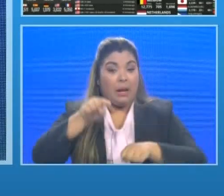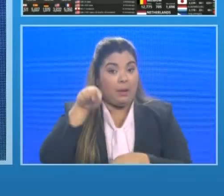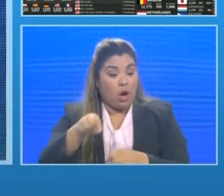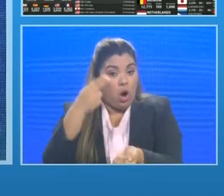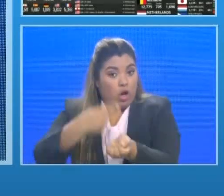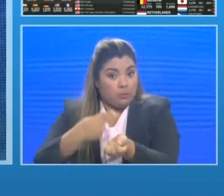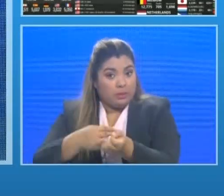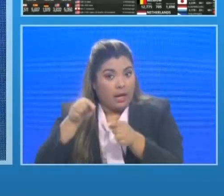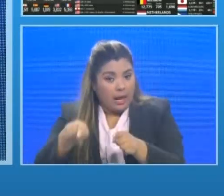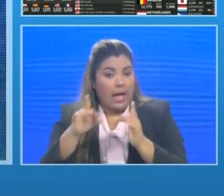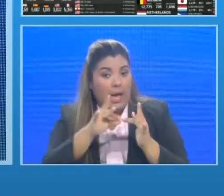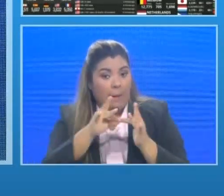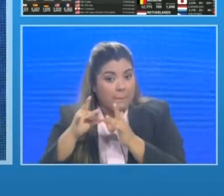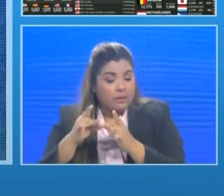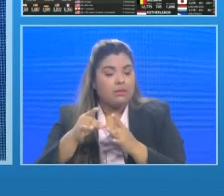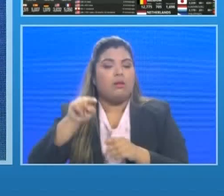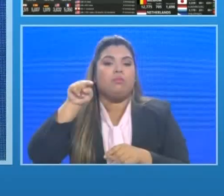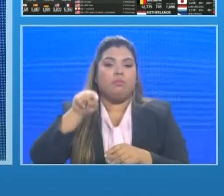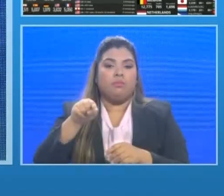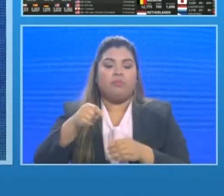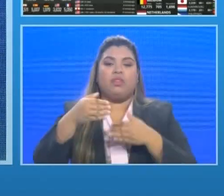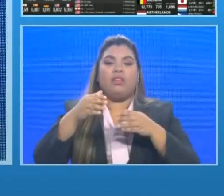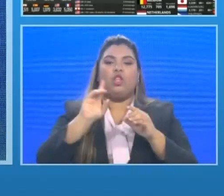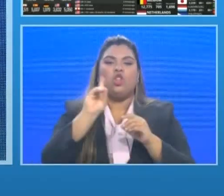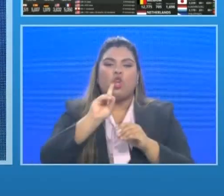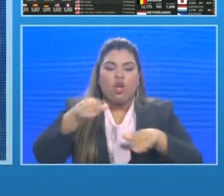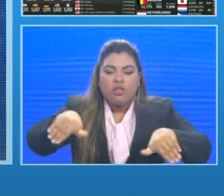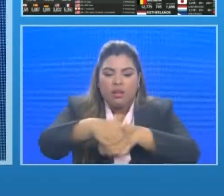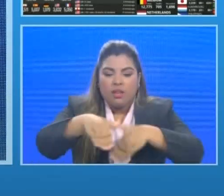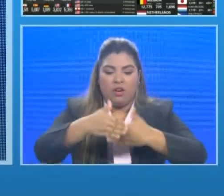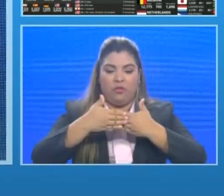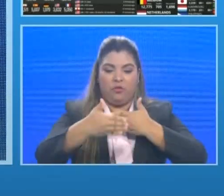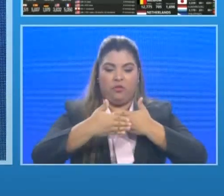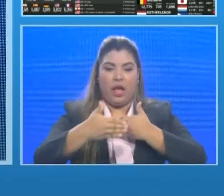Rehabilitación frente a la Universidad Tecnológica en la Vía